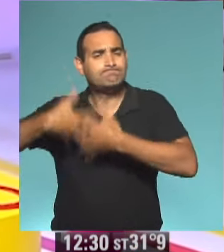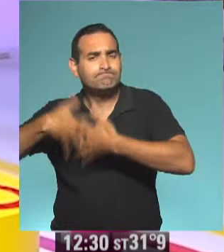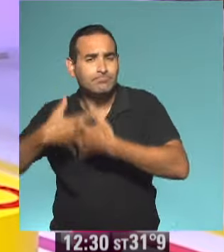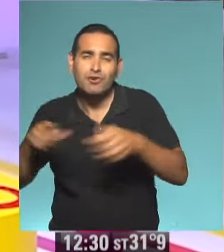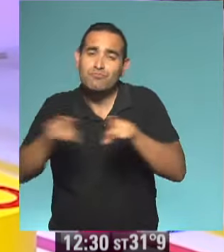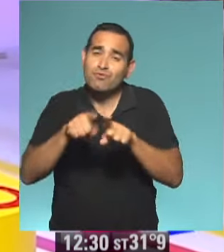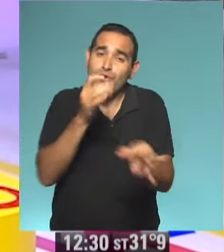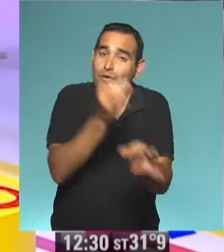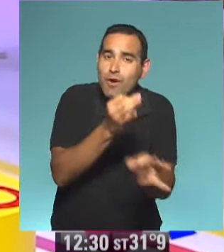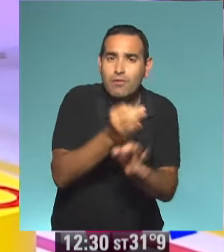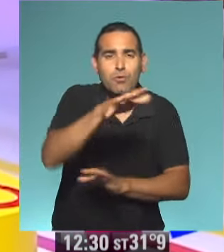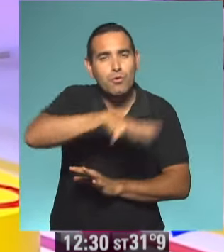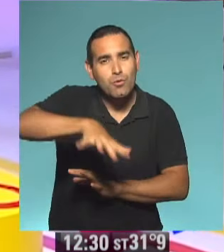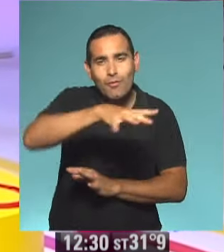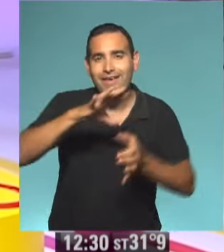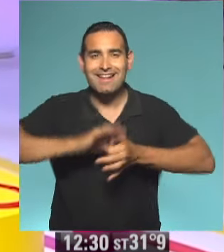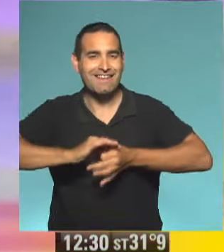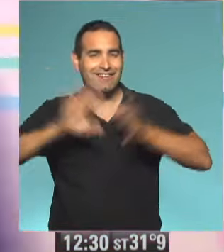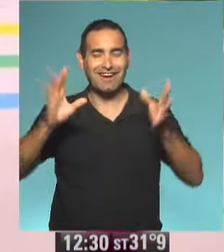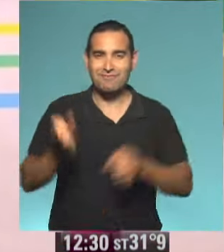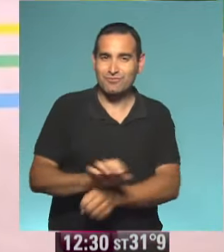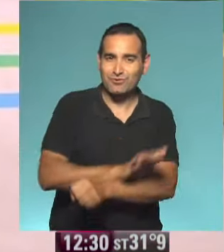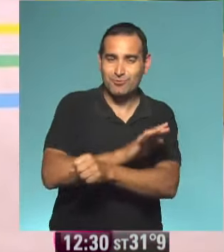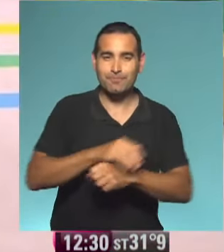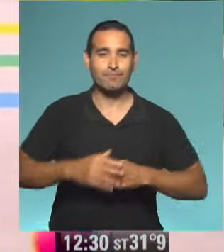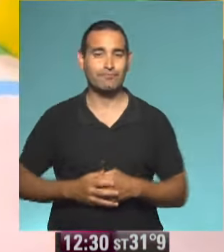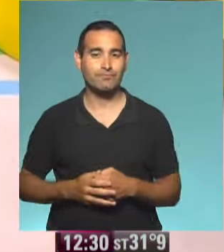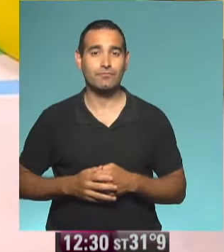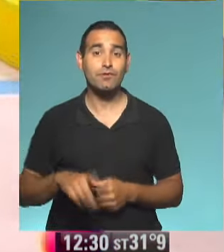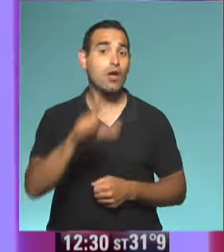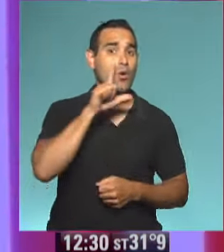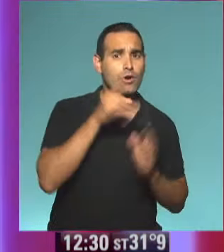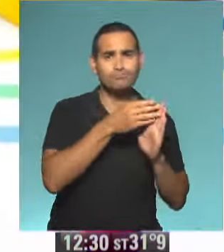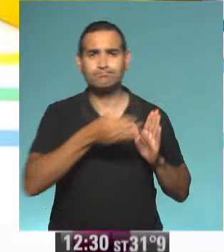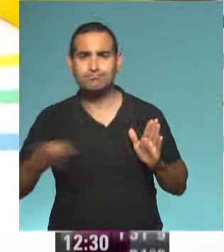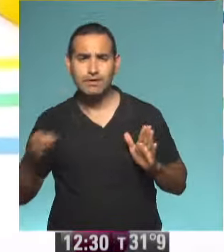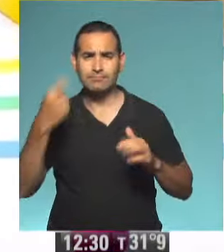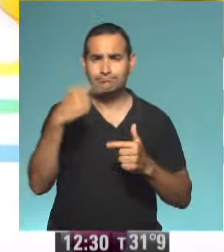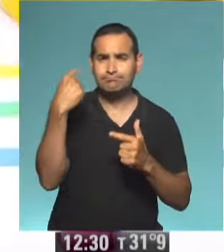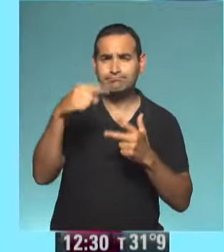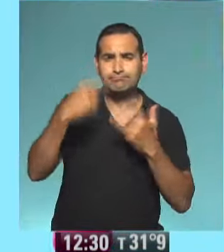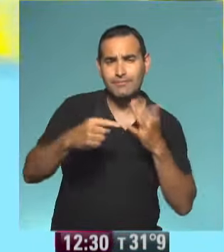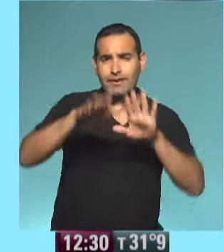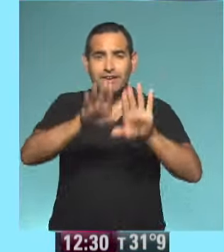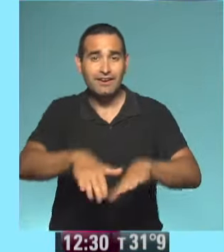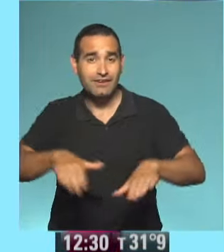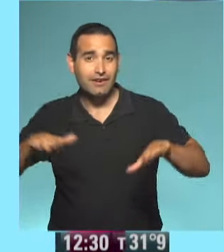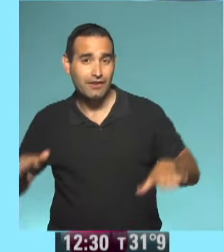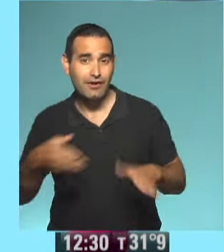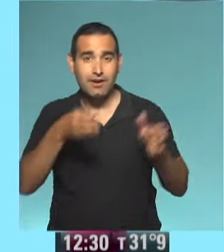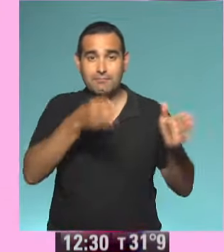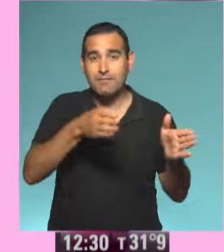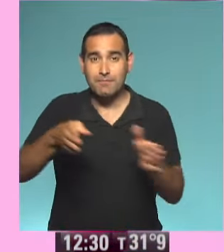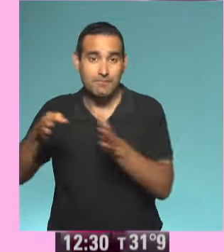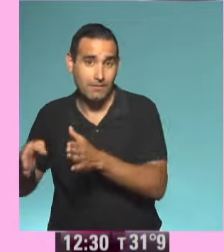lo es la escuela, un espacio de libertad y emoción. Desde julio las iniciativas, varias alternativas para chicos y chicas en etapas